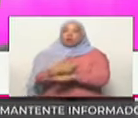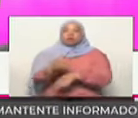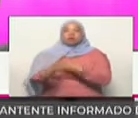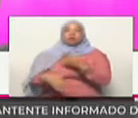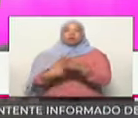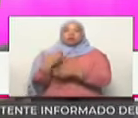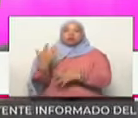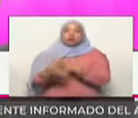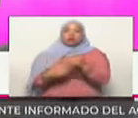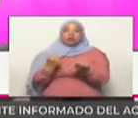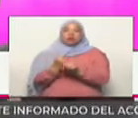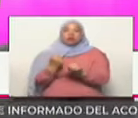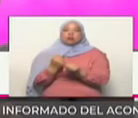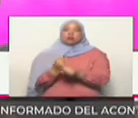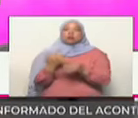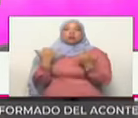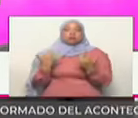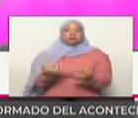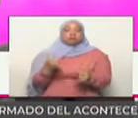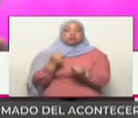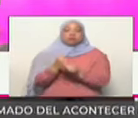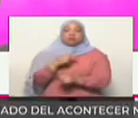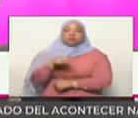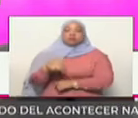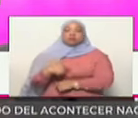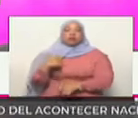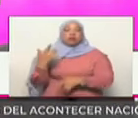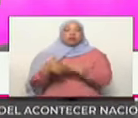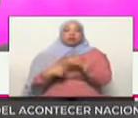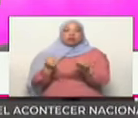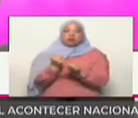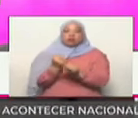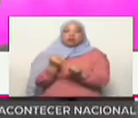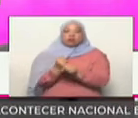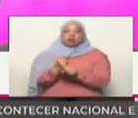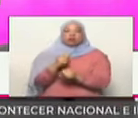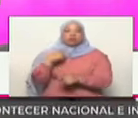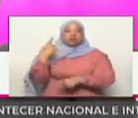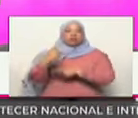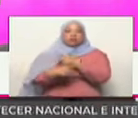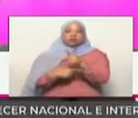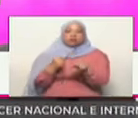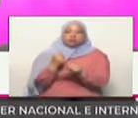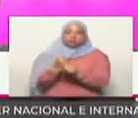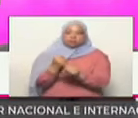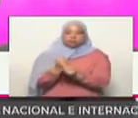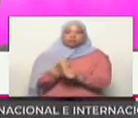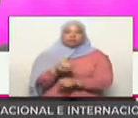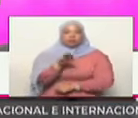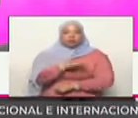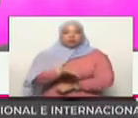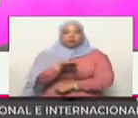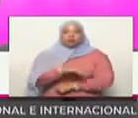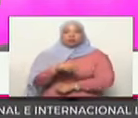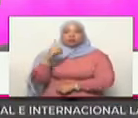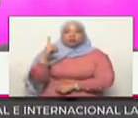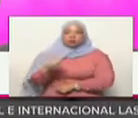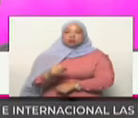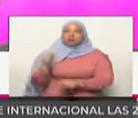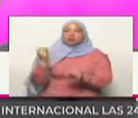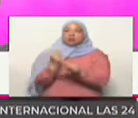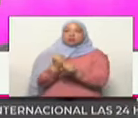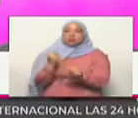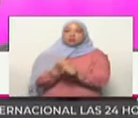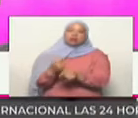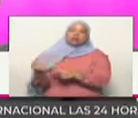que ya se ha llevado a la inducción y estamos ya prontos a la producción. Hemos tenido algunos pequeños inconvenientes, pero ya lo estamos